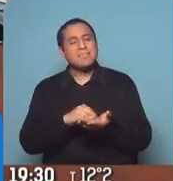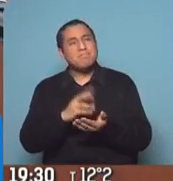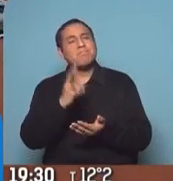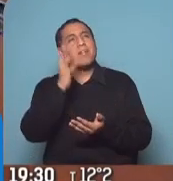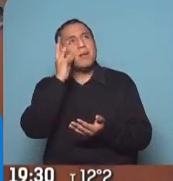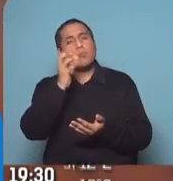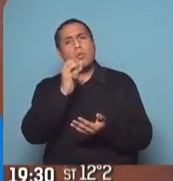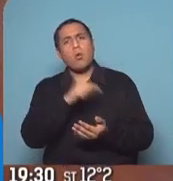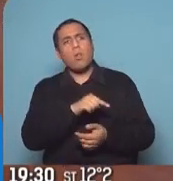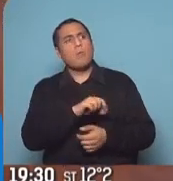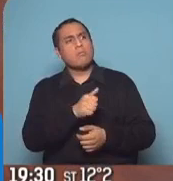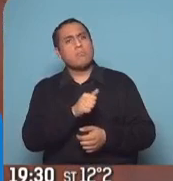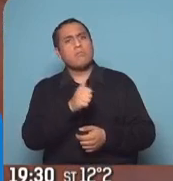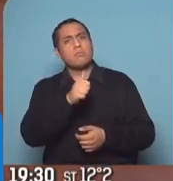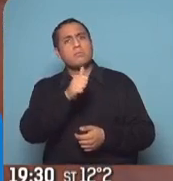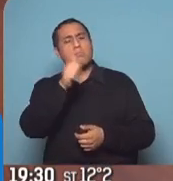los récords de él,